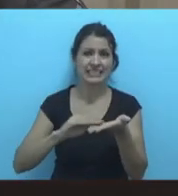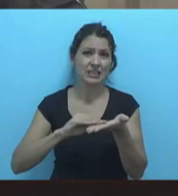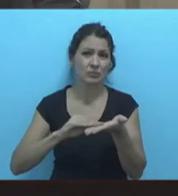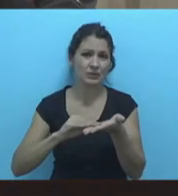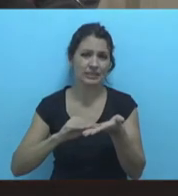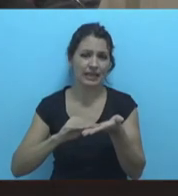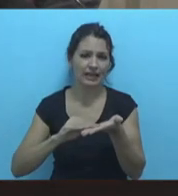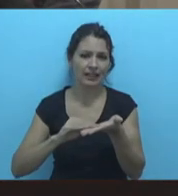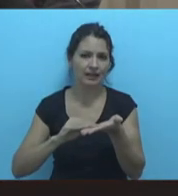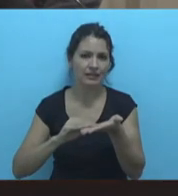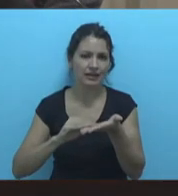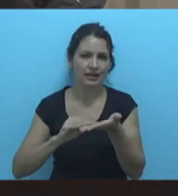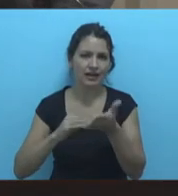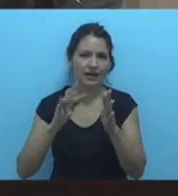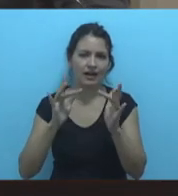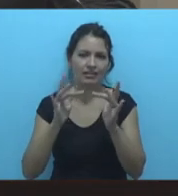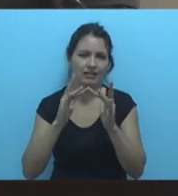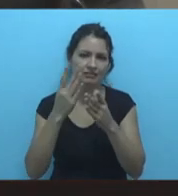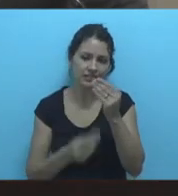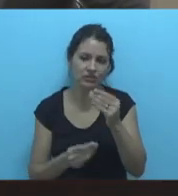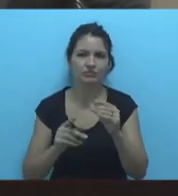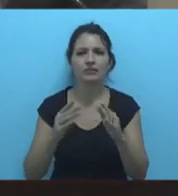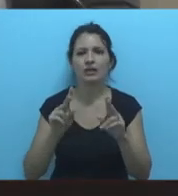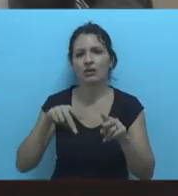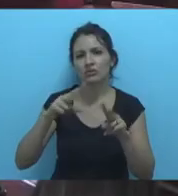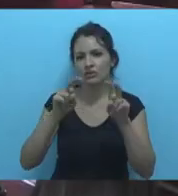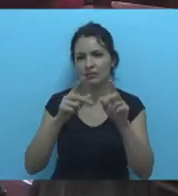Ulieldin no se volvió a conectar, así que vamos a dar por finalizada la sesión.